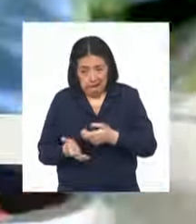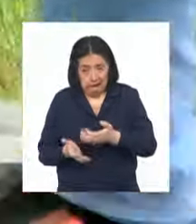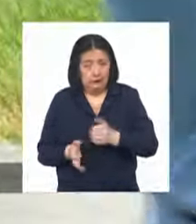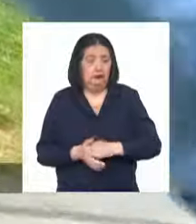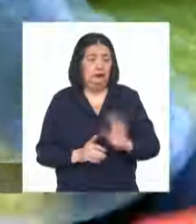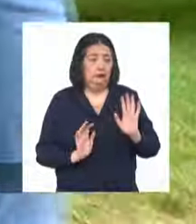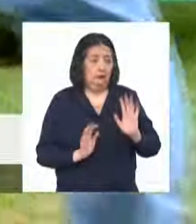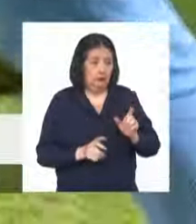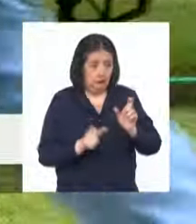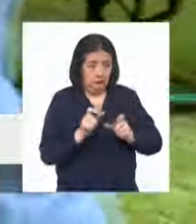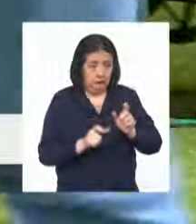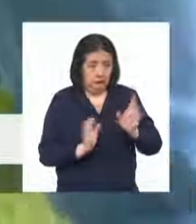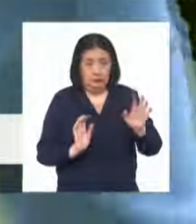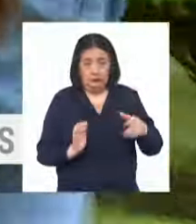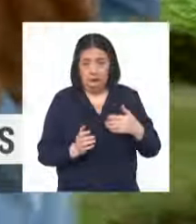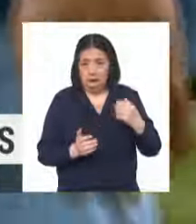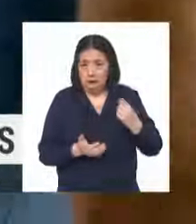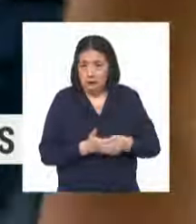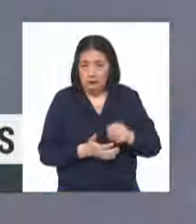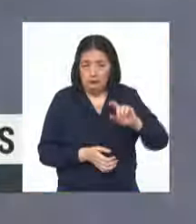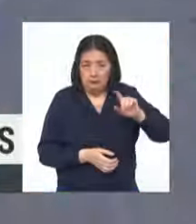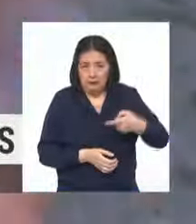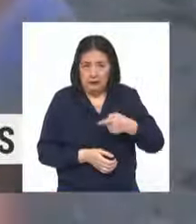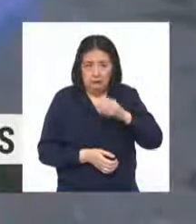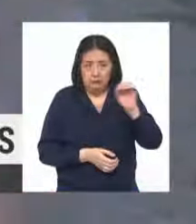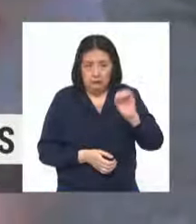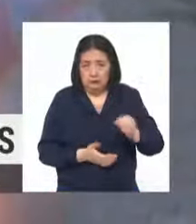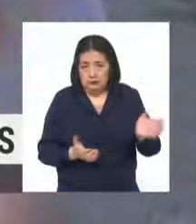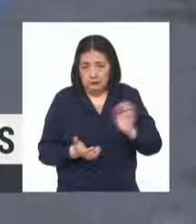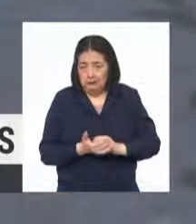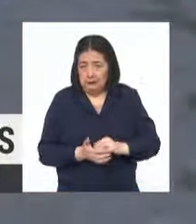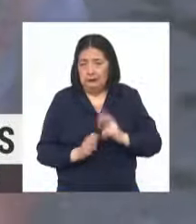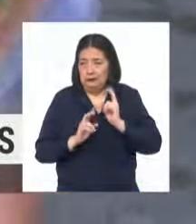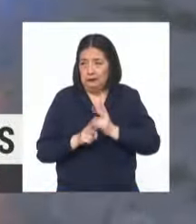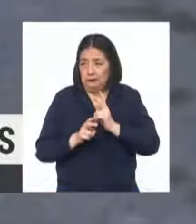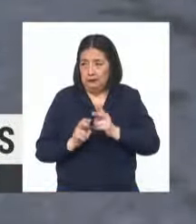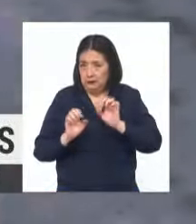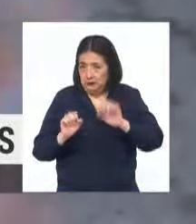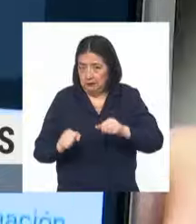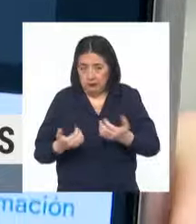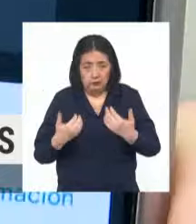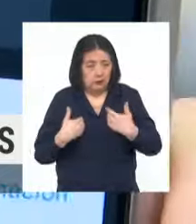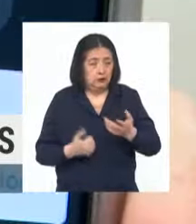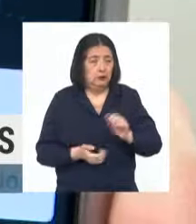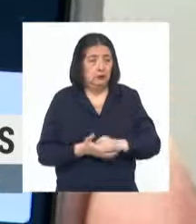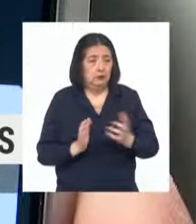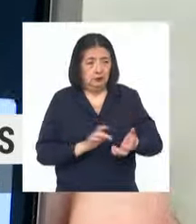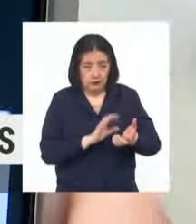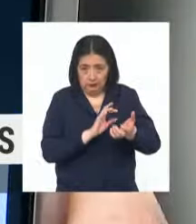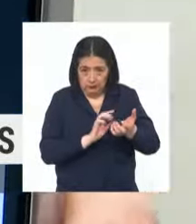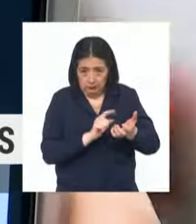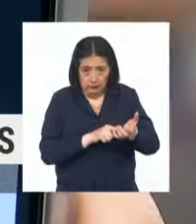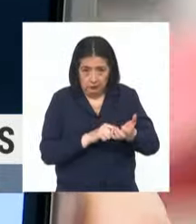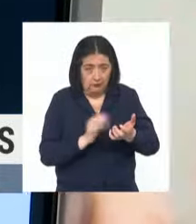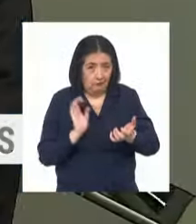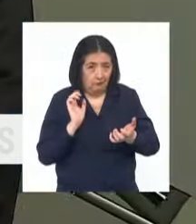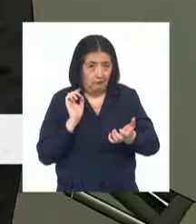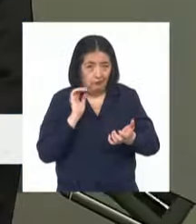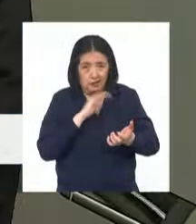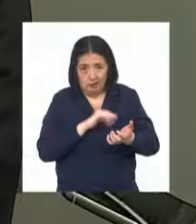supo que las víctimas llegaron a pagar hasta 1000% más de los préstamos a los que accedieron a través de aplicativos